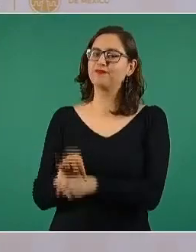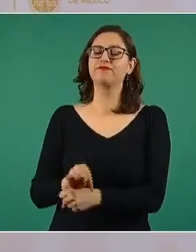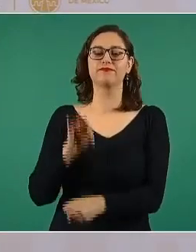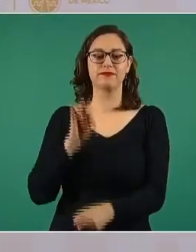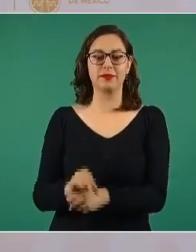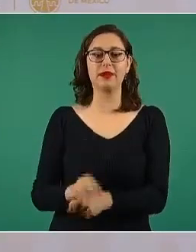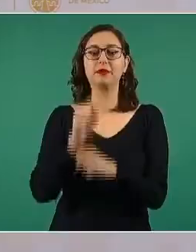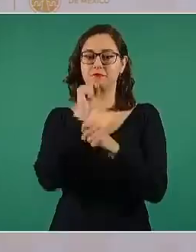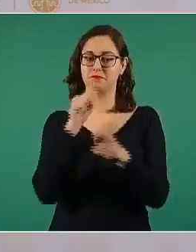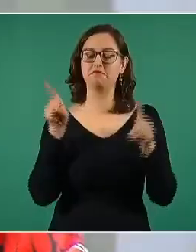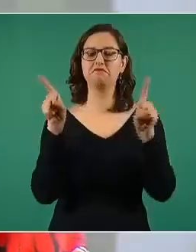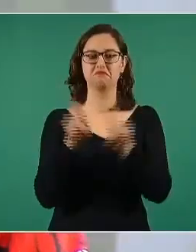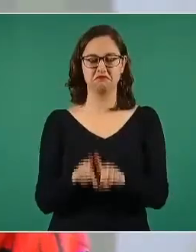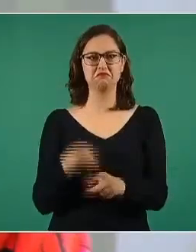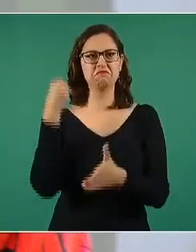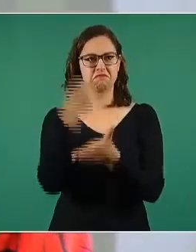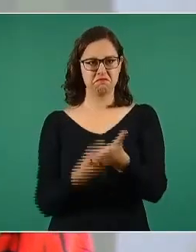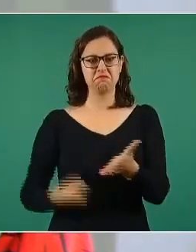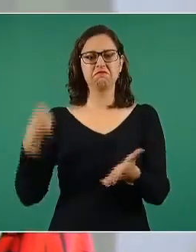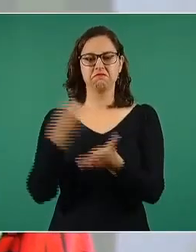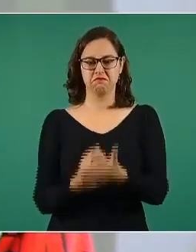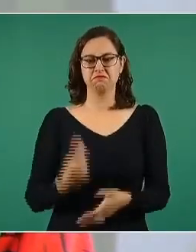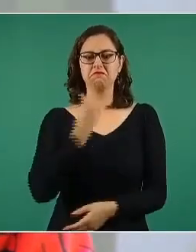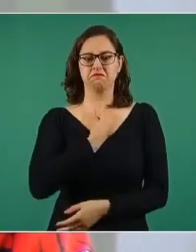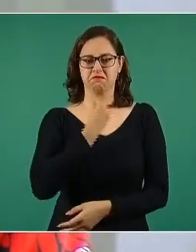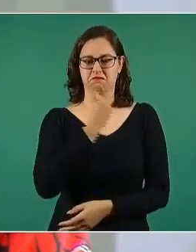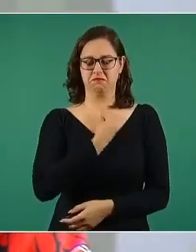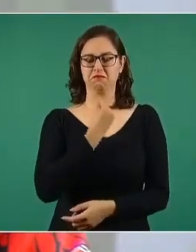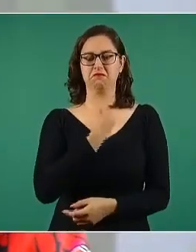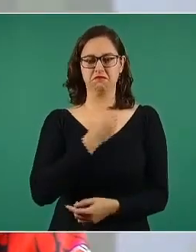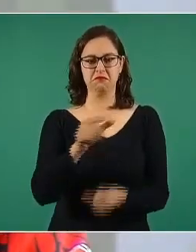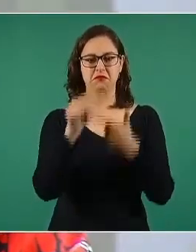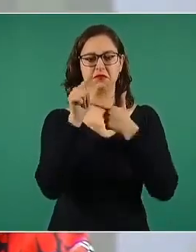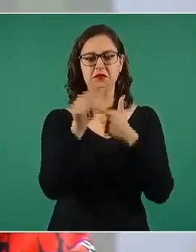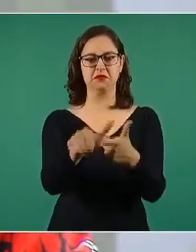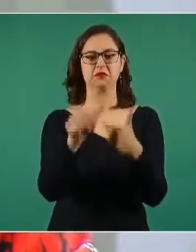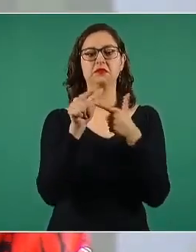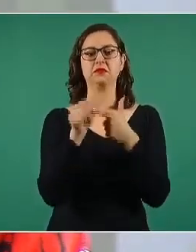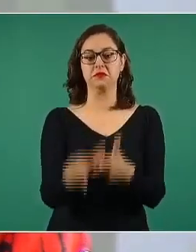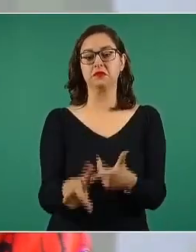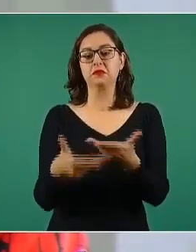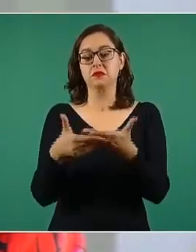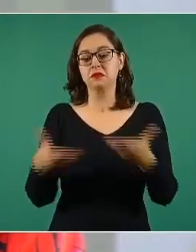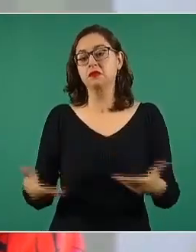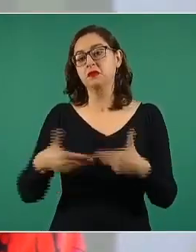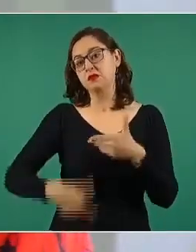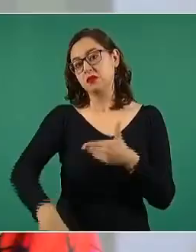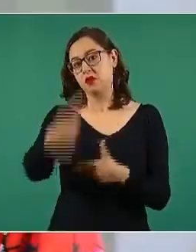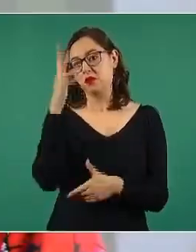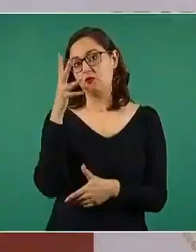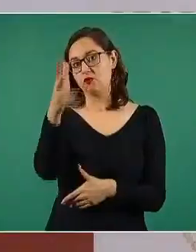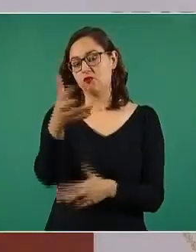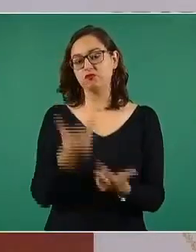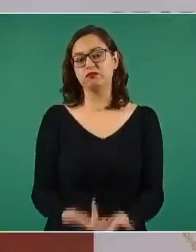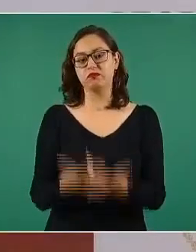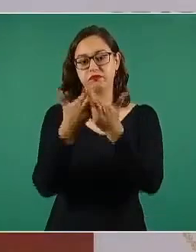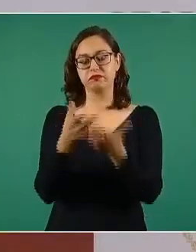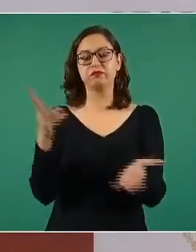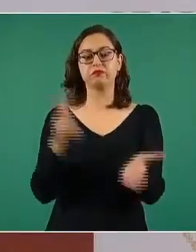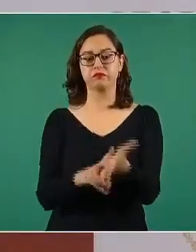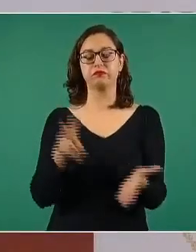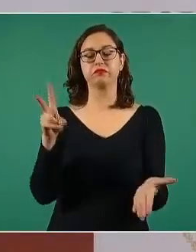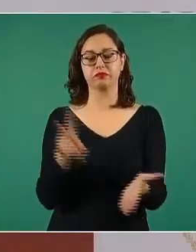la resistencia para convertirla en la riqueza del presente y el futuro de nuestra ciudad.